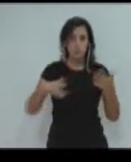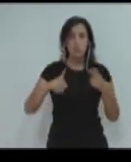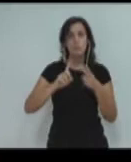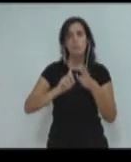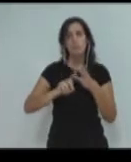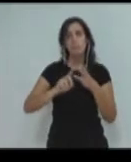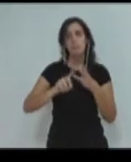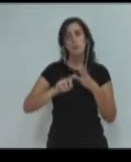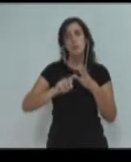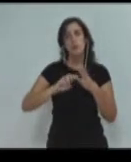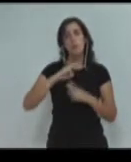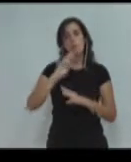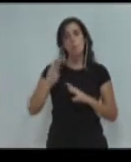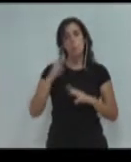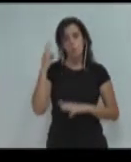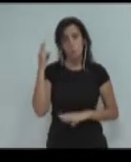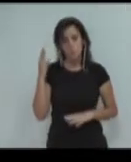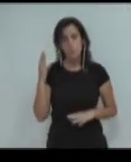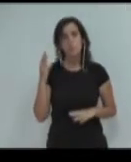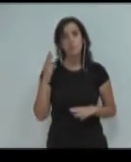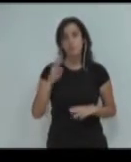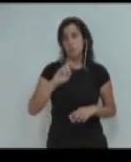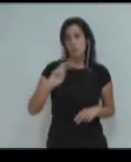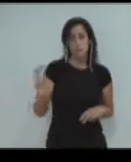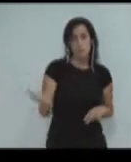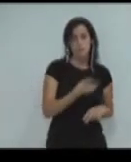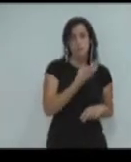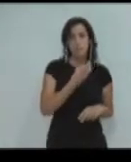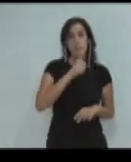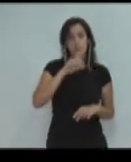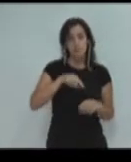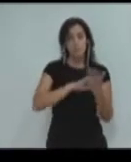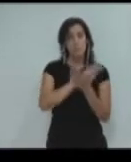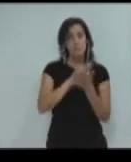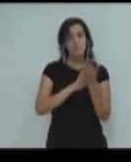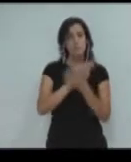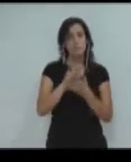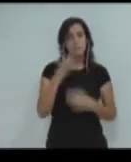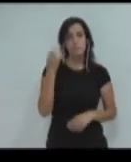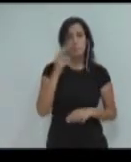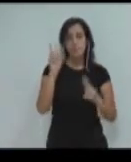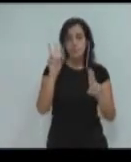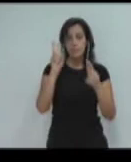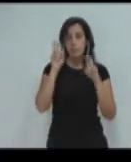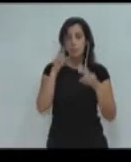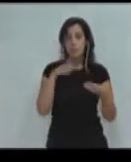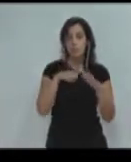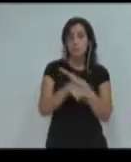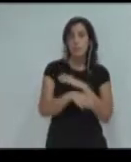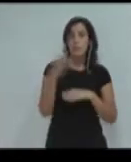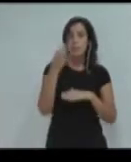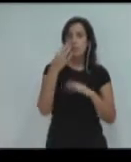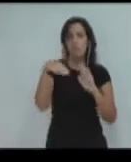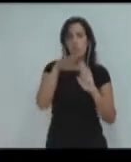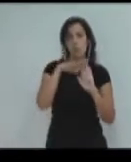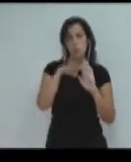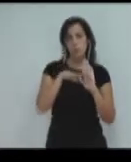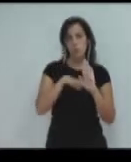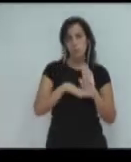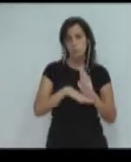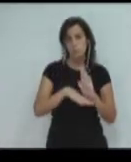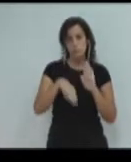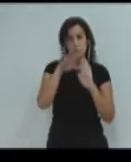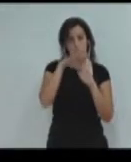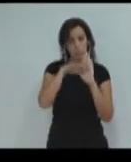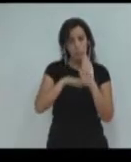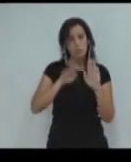tema del PowerPoint. Se insistió en que realmente en temas de accesibilidad lo que hay que seguir son unas pautas